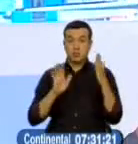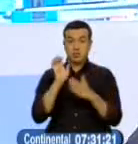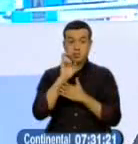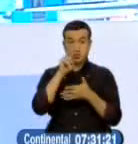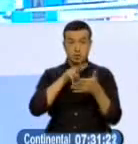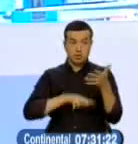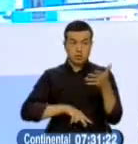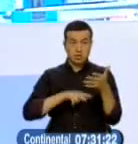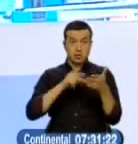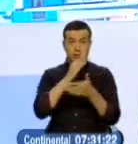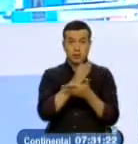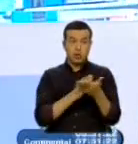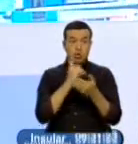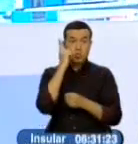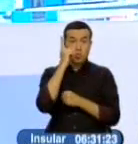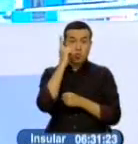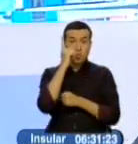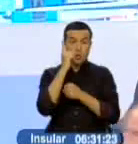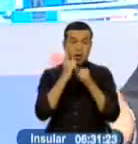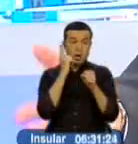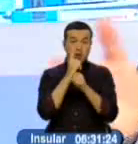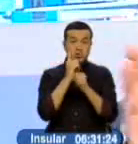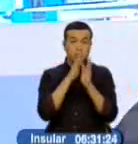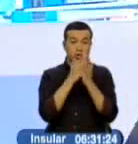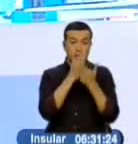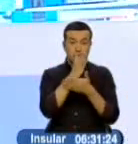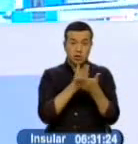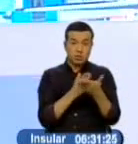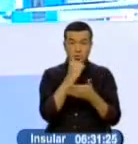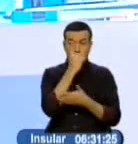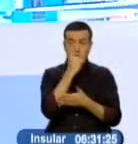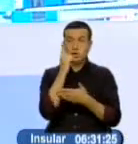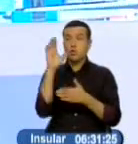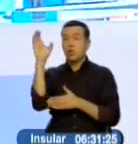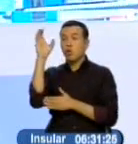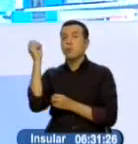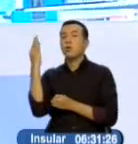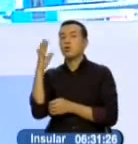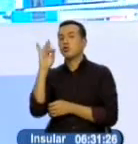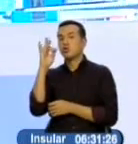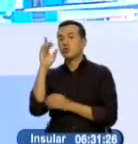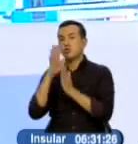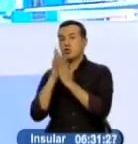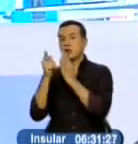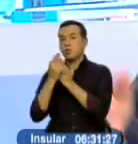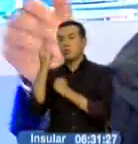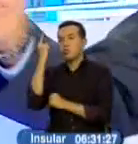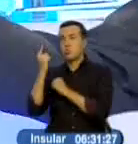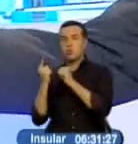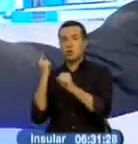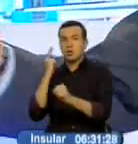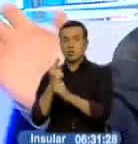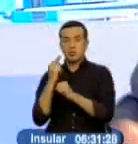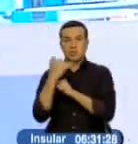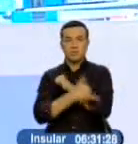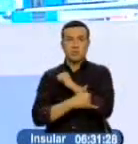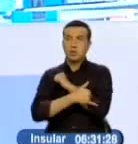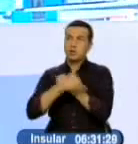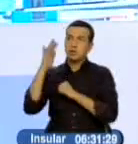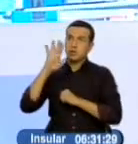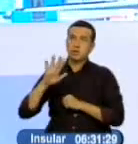la mitad de un libro al año. Para tener una idea, en Colombia se lee un promedio de 18 libros al año y en los